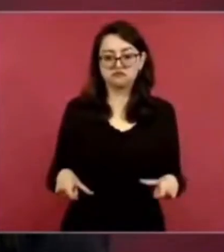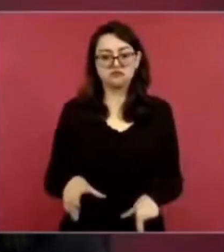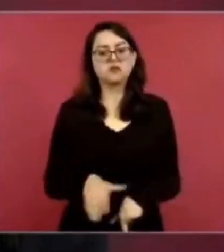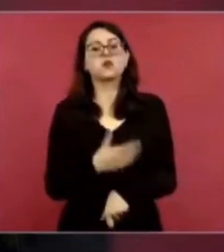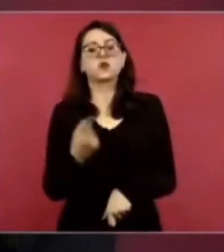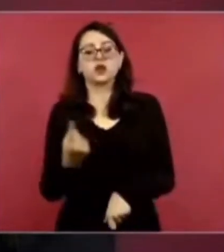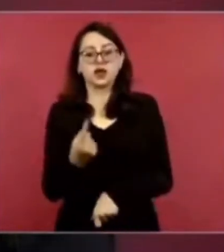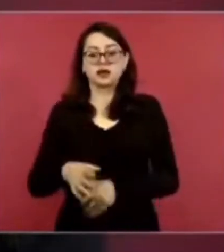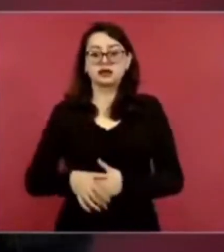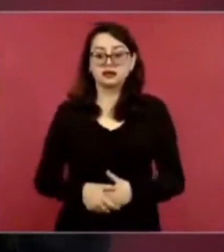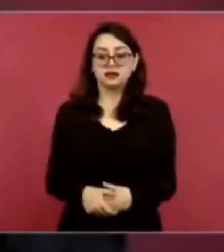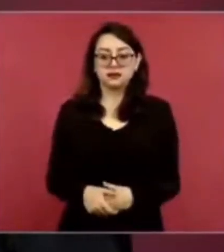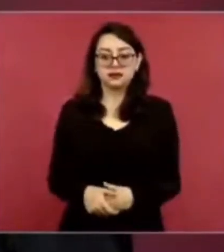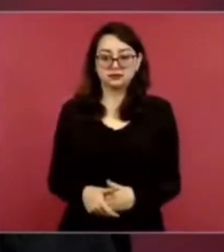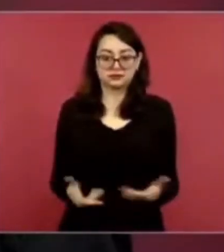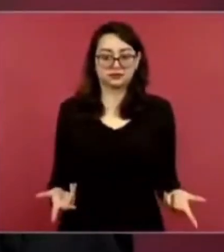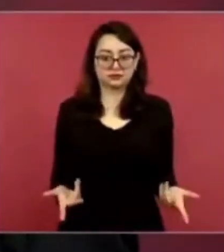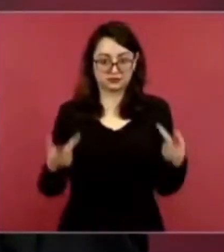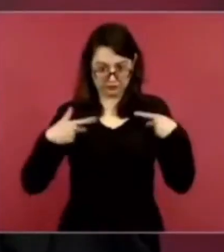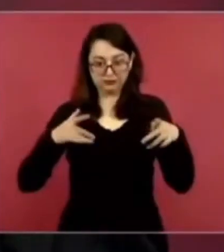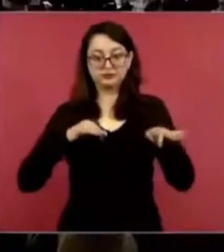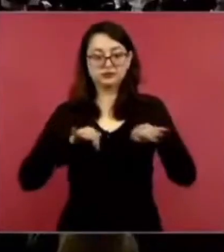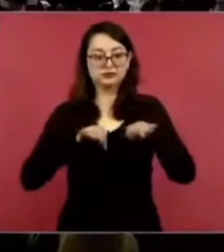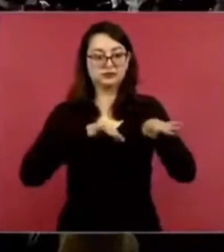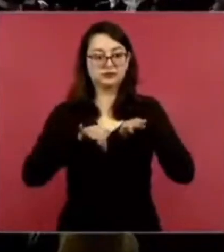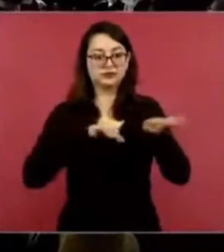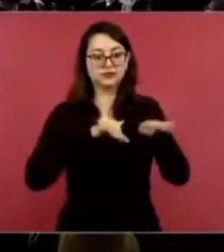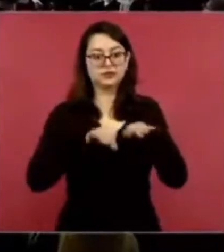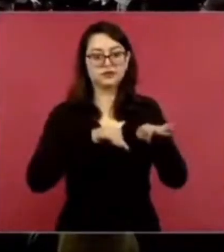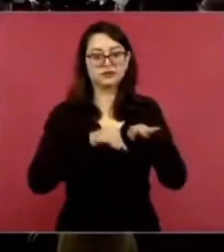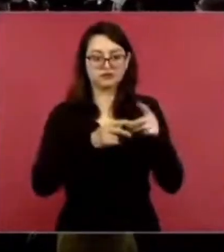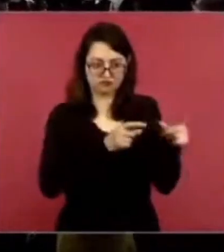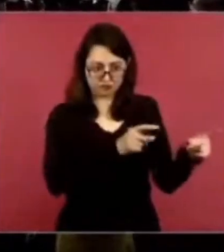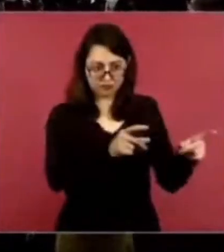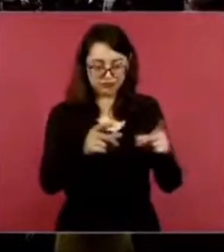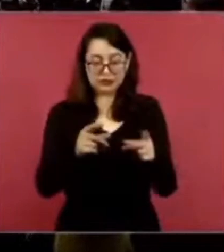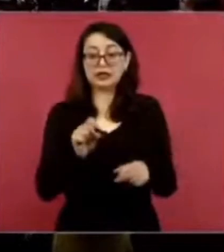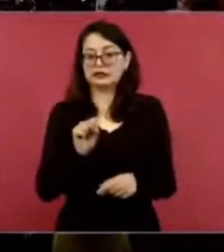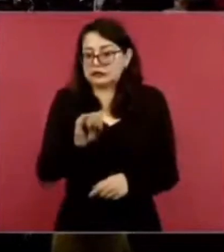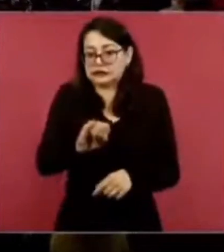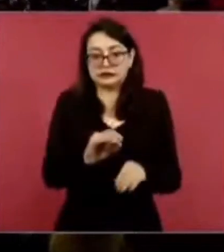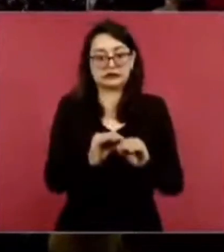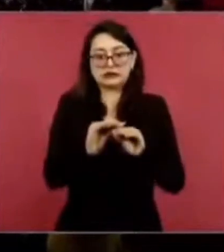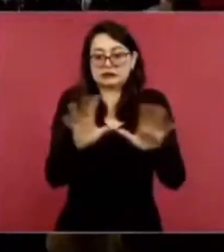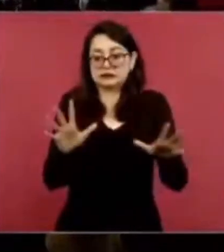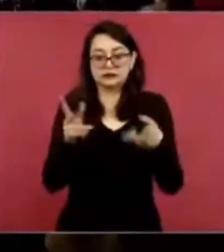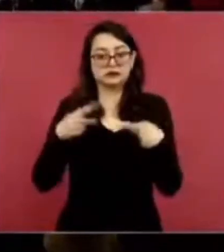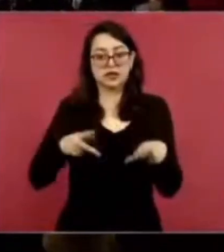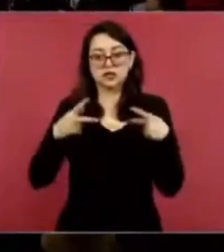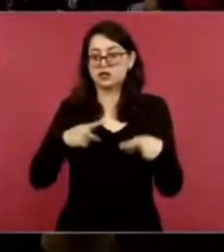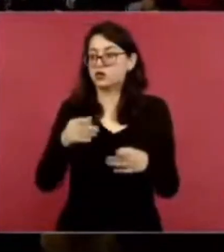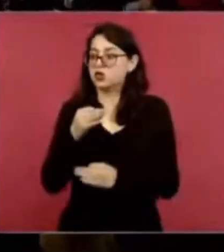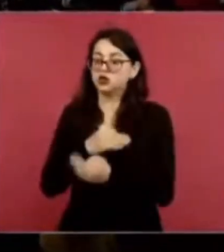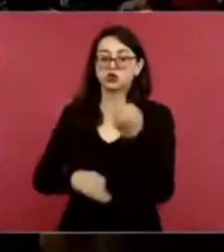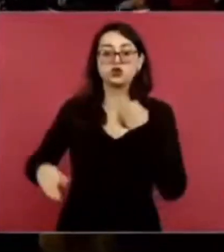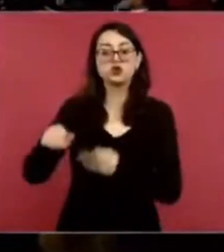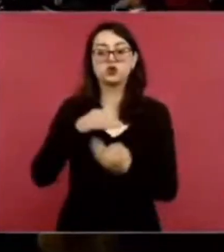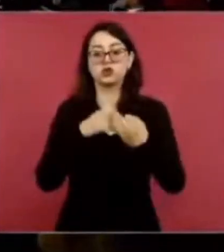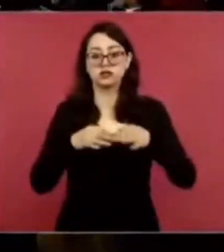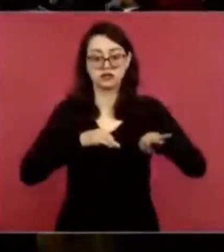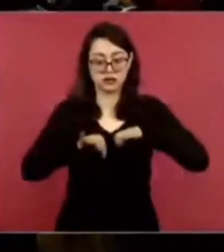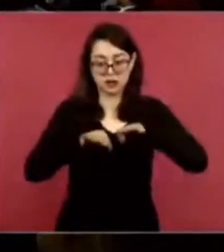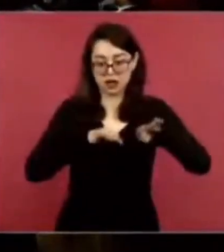riqueza, claro que todos tenemos que trabajar y todos tenemos que